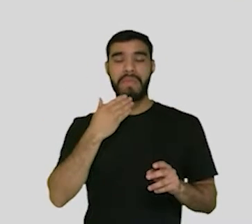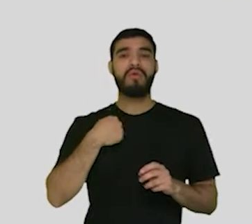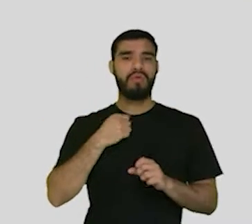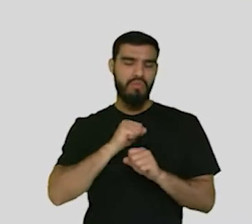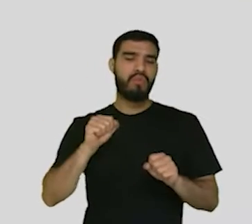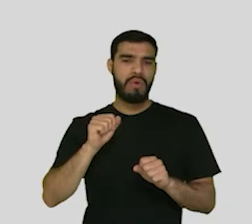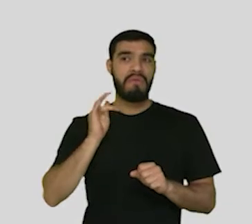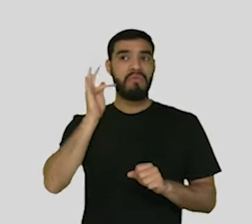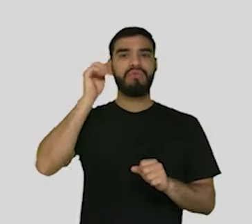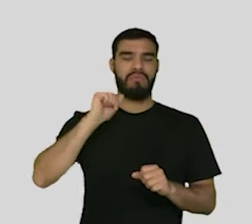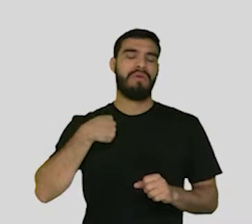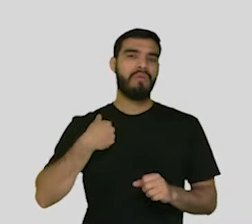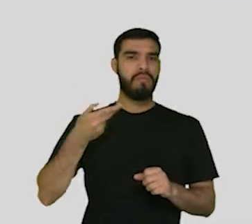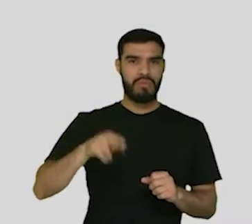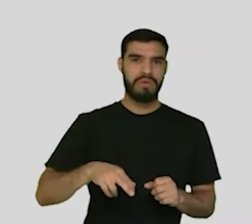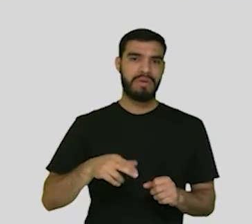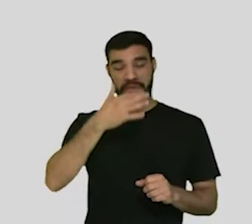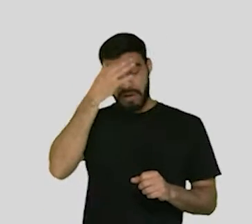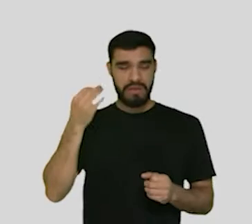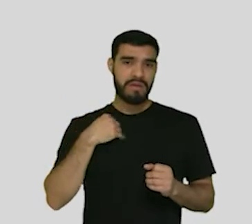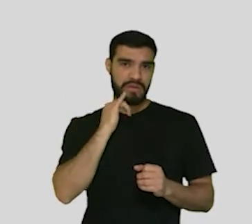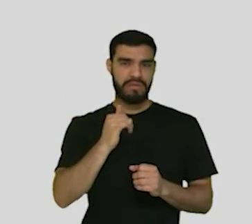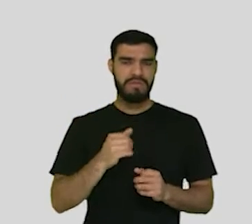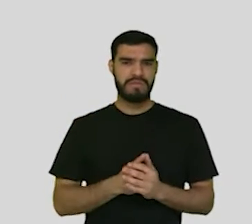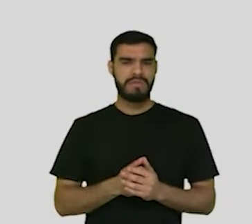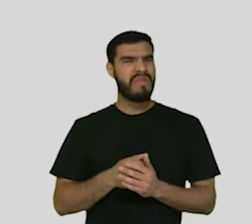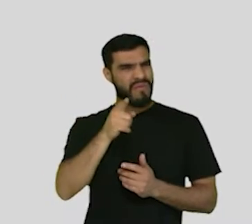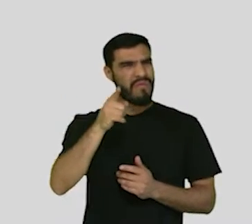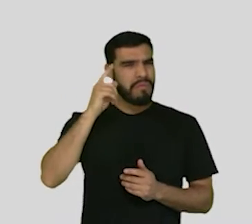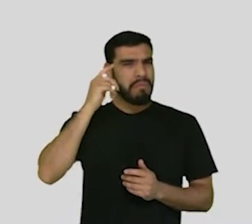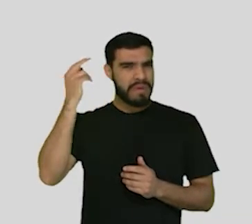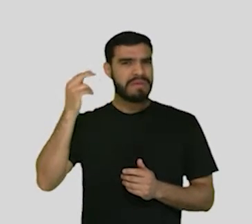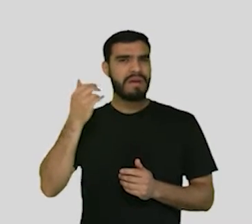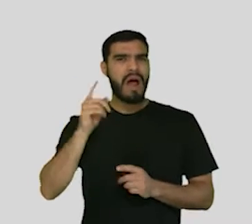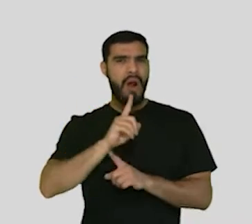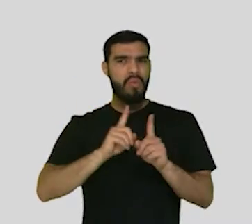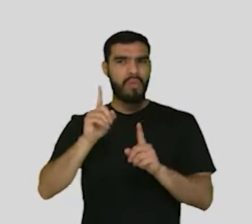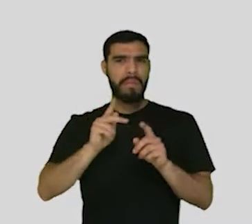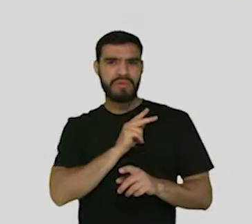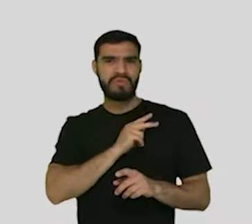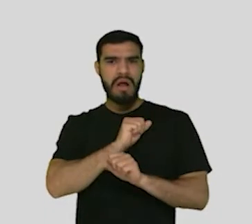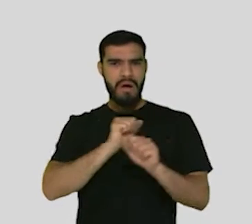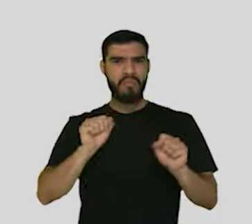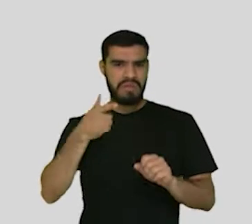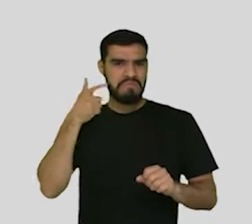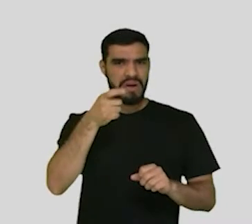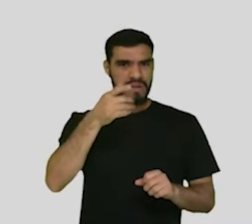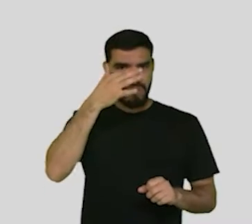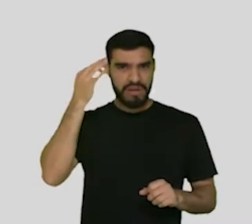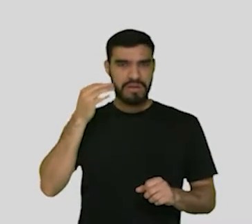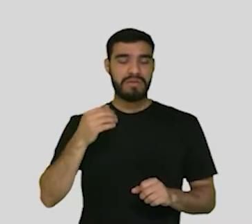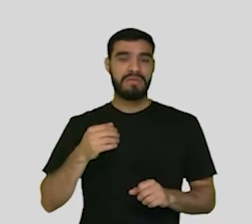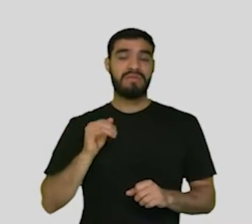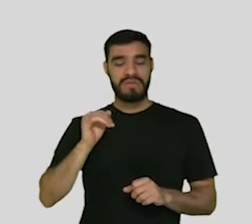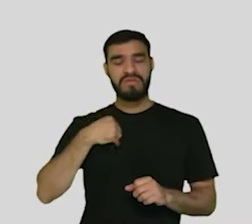nos hasai jaca tu seja e y catuja se yuca y cuai ¿pensás que la intolerancia todavía puede llegar hasta seja, sea por